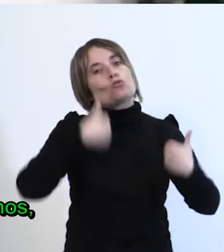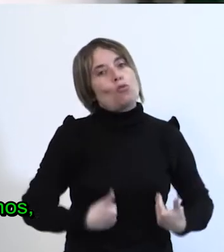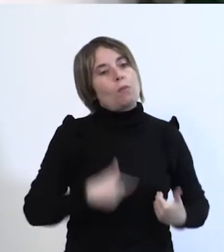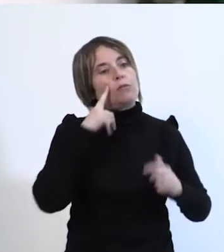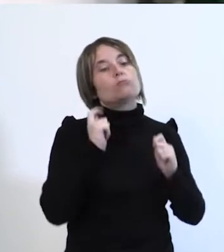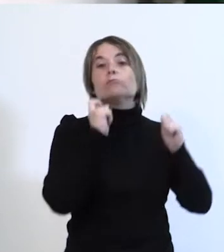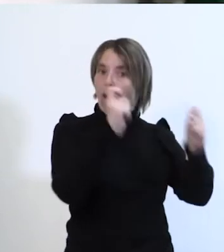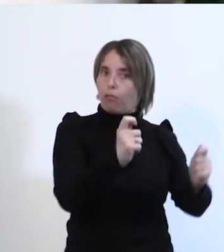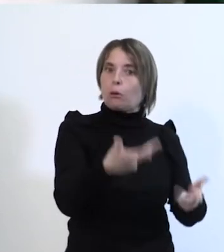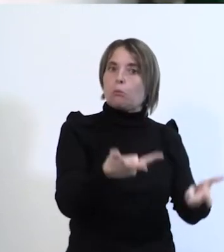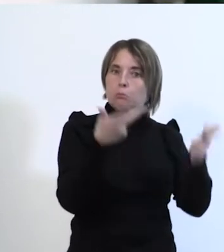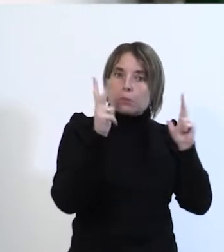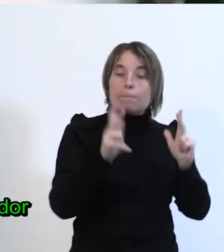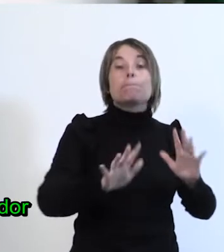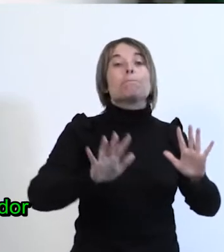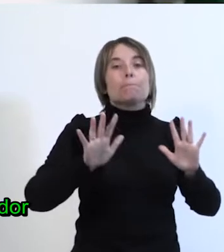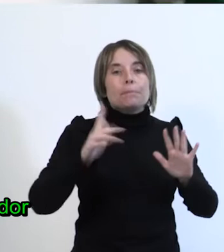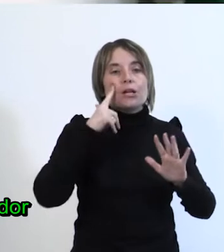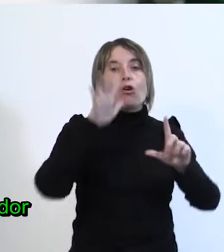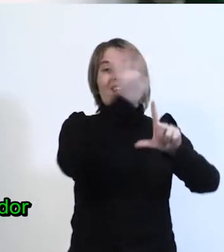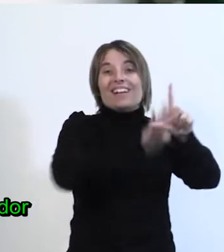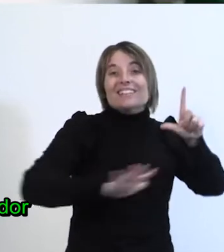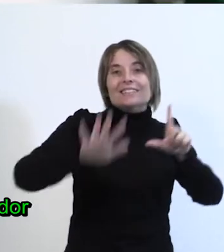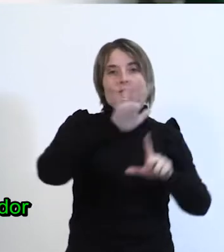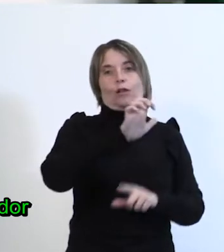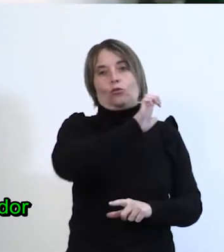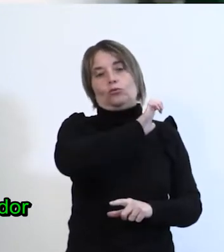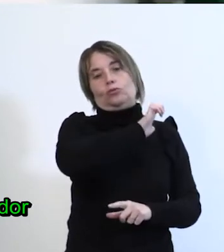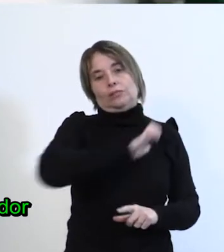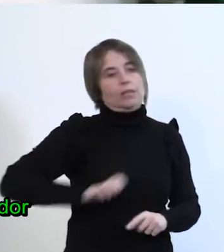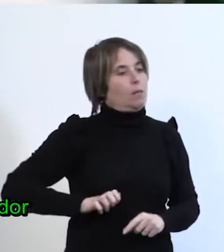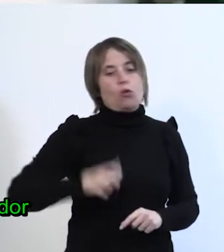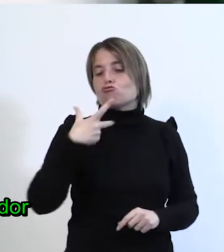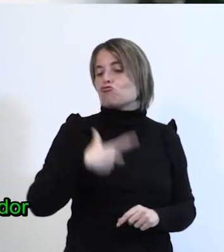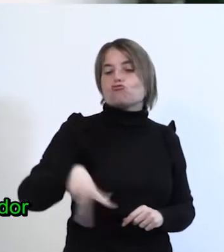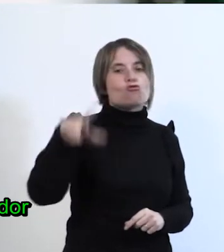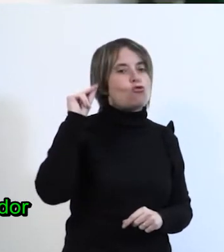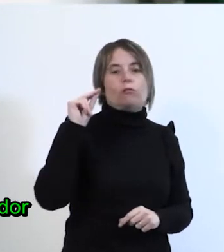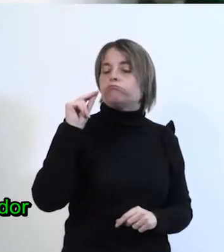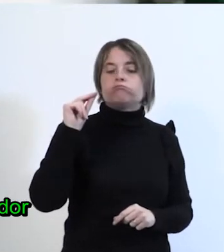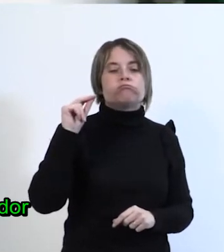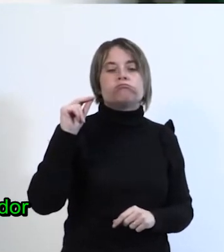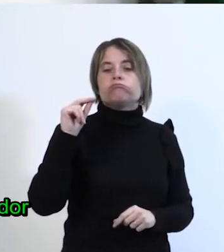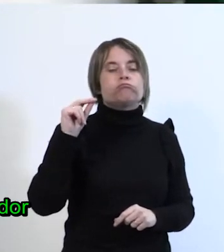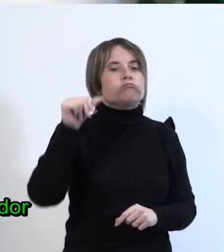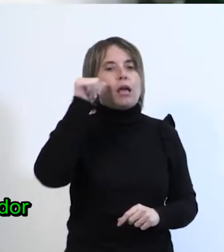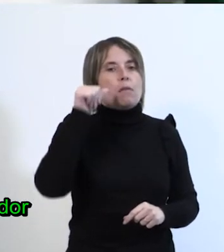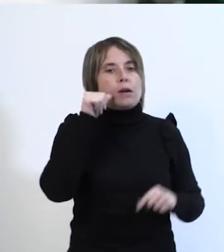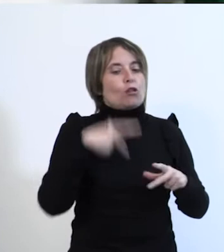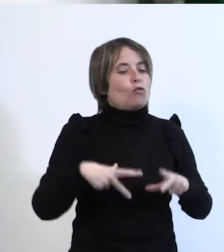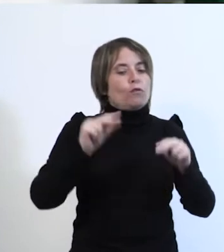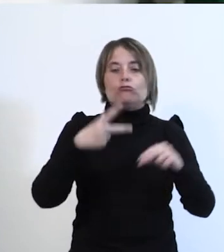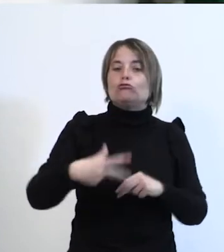Interamericana, que se las otorgaron, pero aún así el Estado de El Salvador se negó a